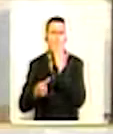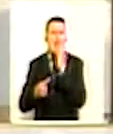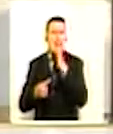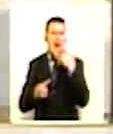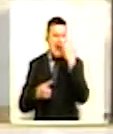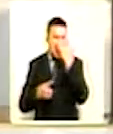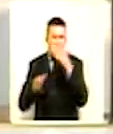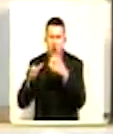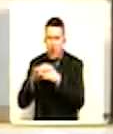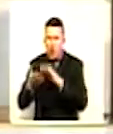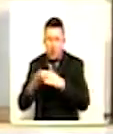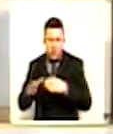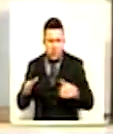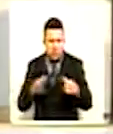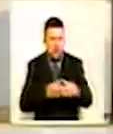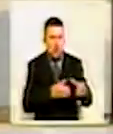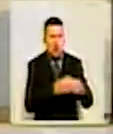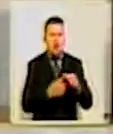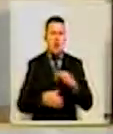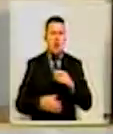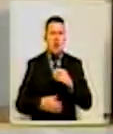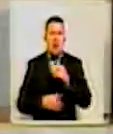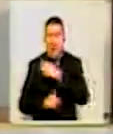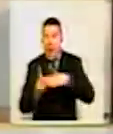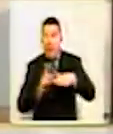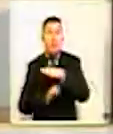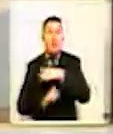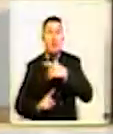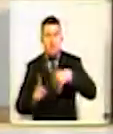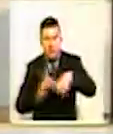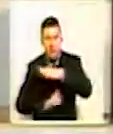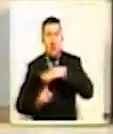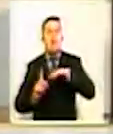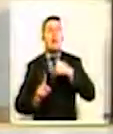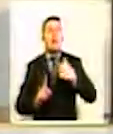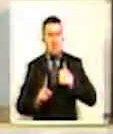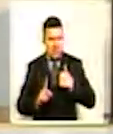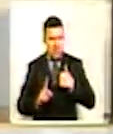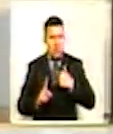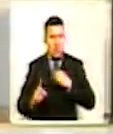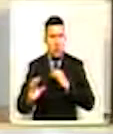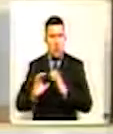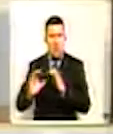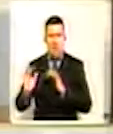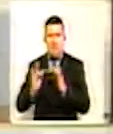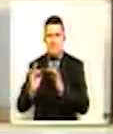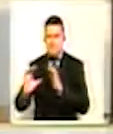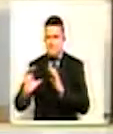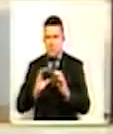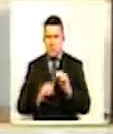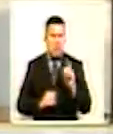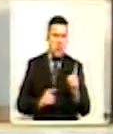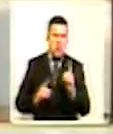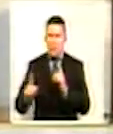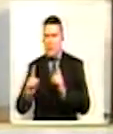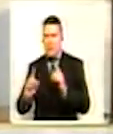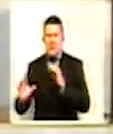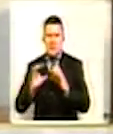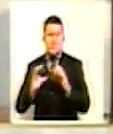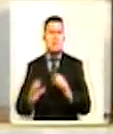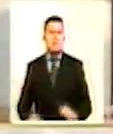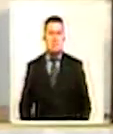los afrocolombianos, nuestro compromiso con el medio ambiente, que todo ello tiene unos vasos comunicantes entre lo uno y lo